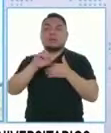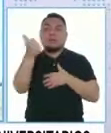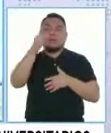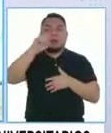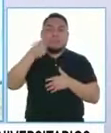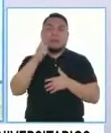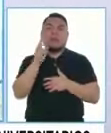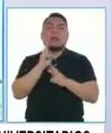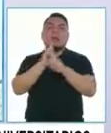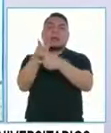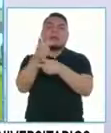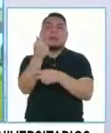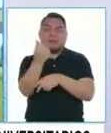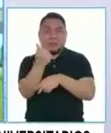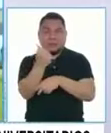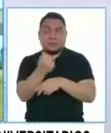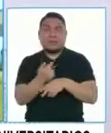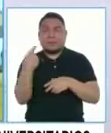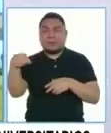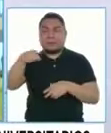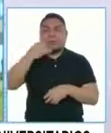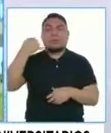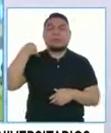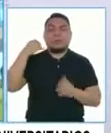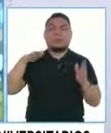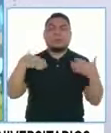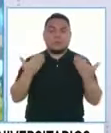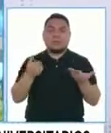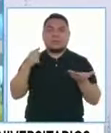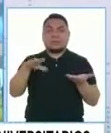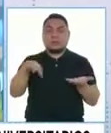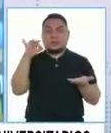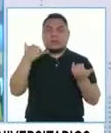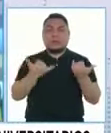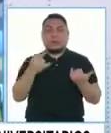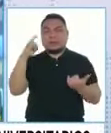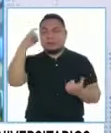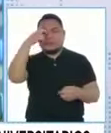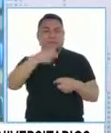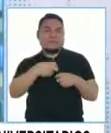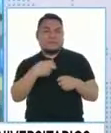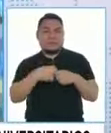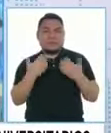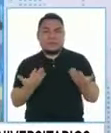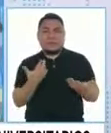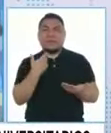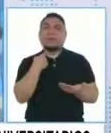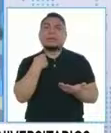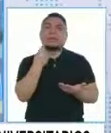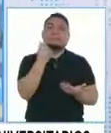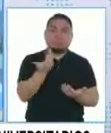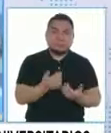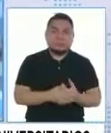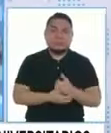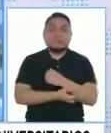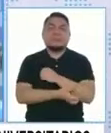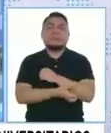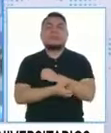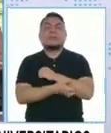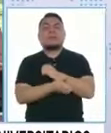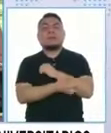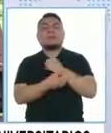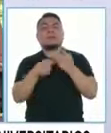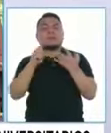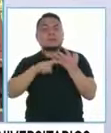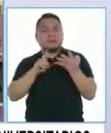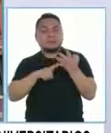10.000 créditos para jóvenes que puedan encontrarse en esta situación de vulnerabilidad económica. Claro. La cuarta línea de acción